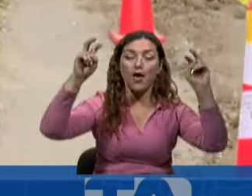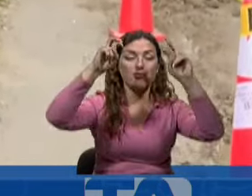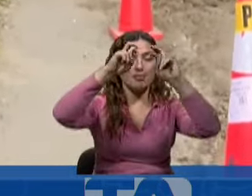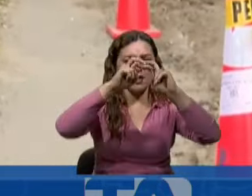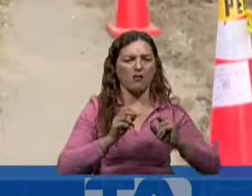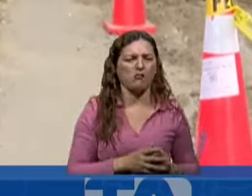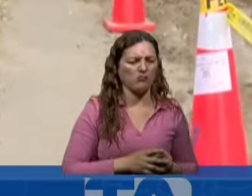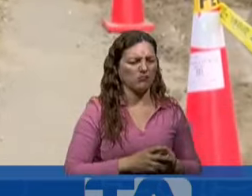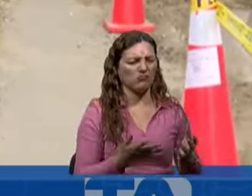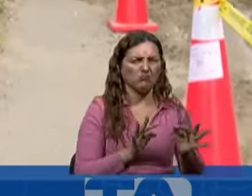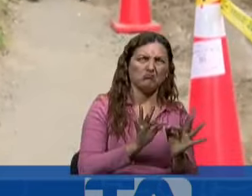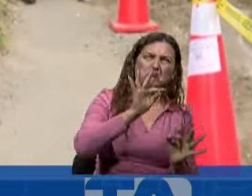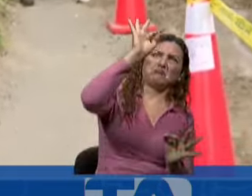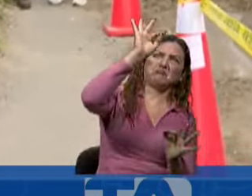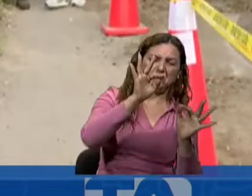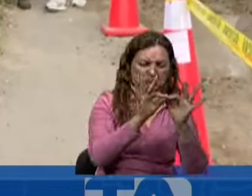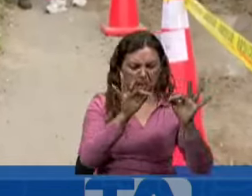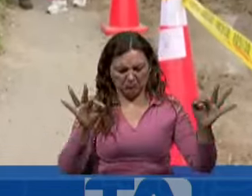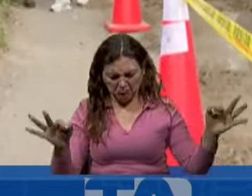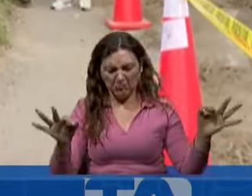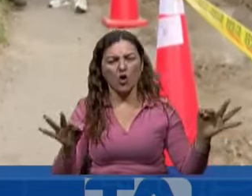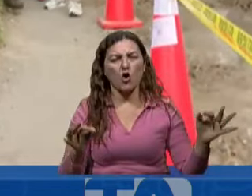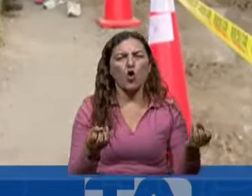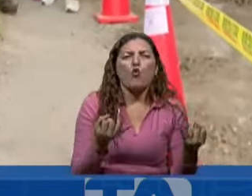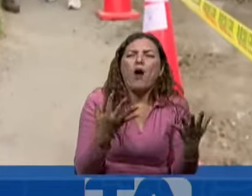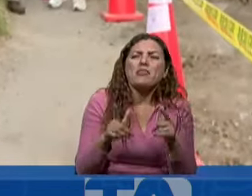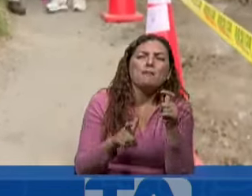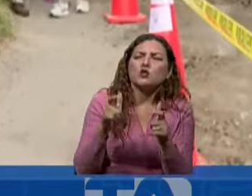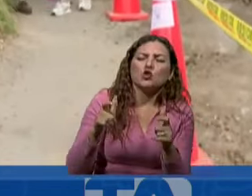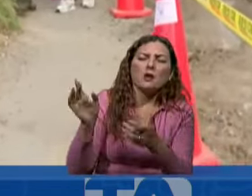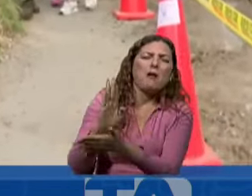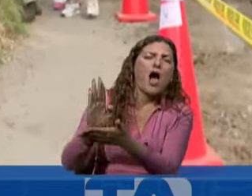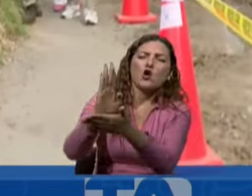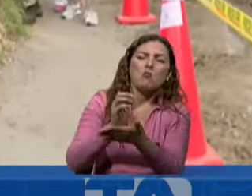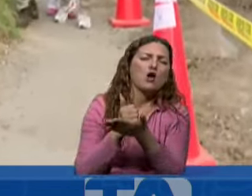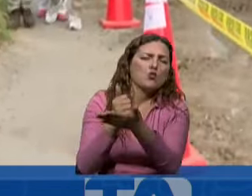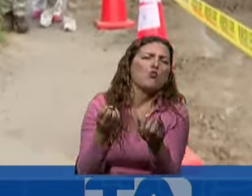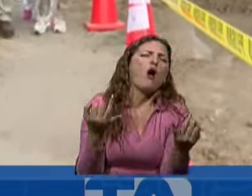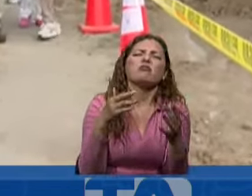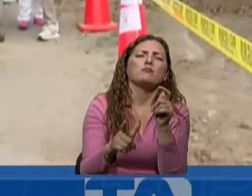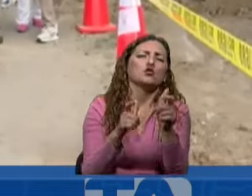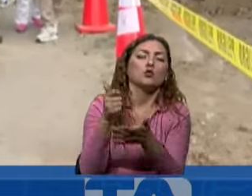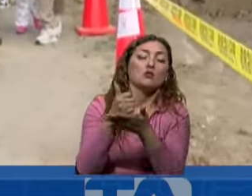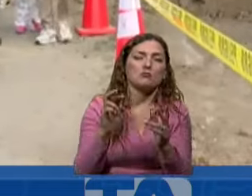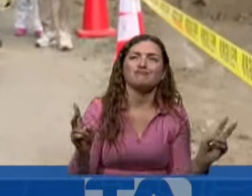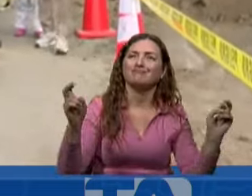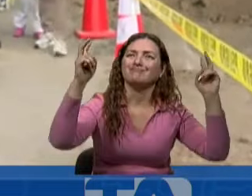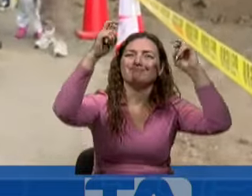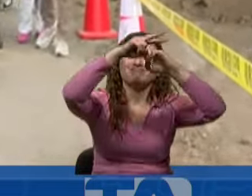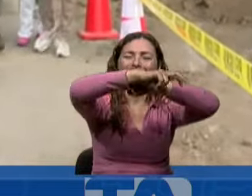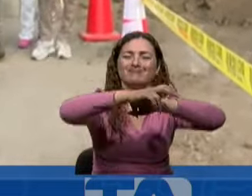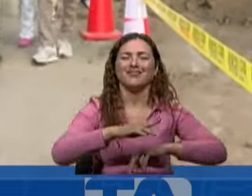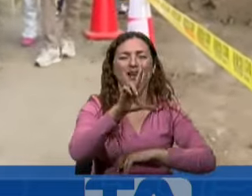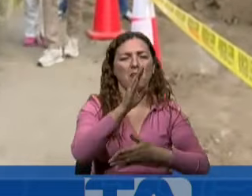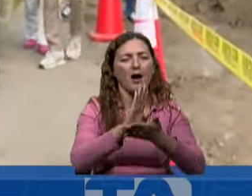van a ser las dimensiones? ¿Tienen un cálculo de cuántos habitantes más o menos van a ser beneficiados de los 3 barrios que yo anuncié? Así